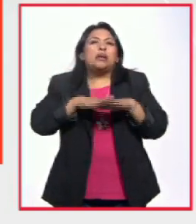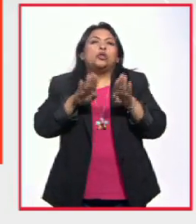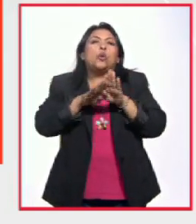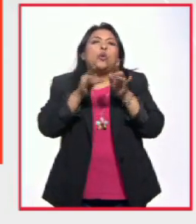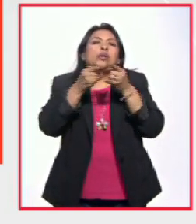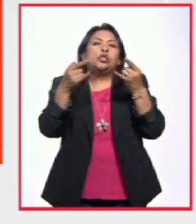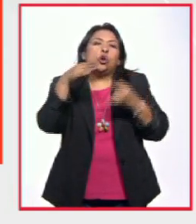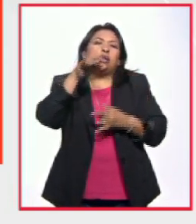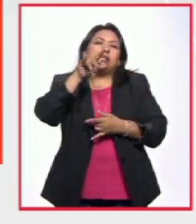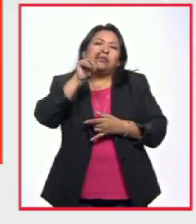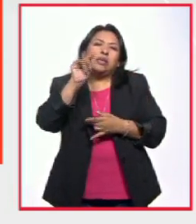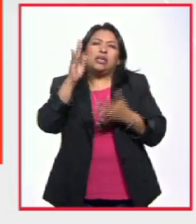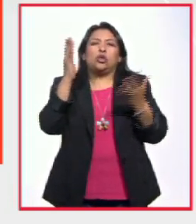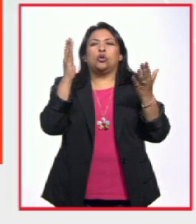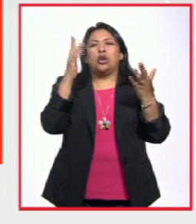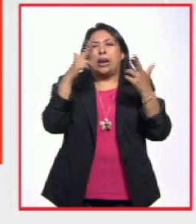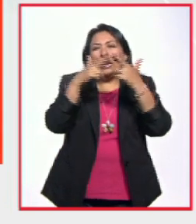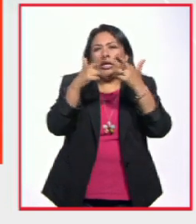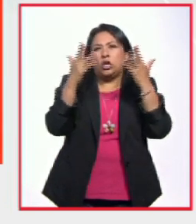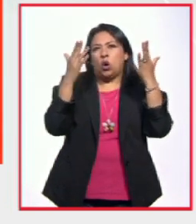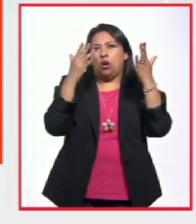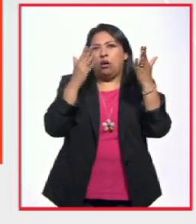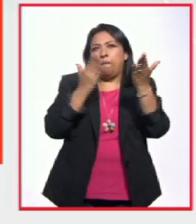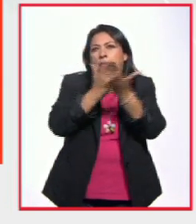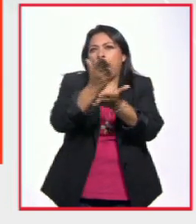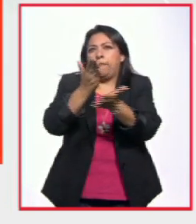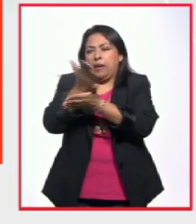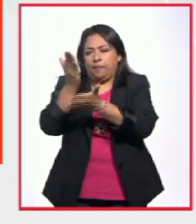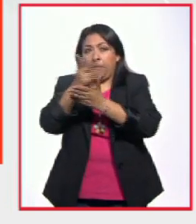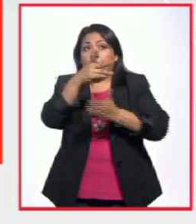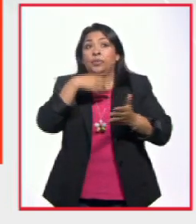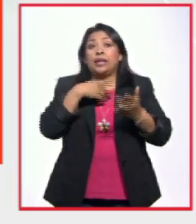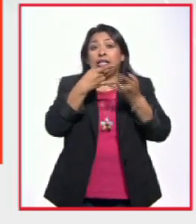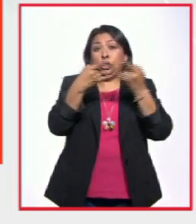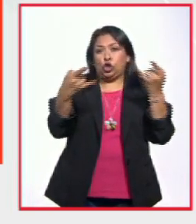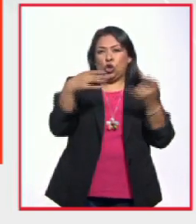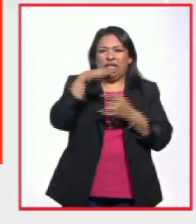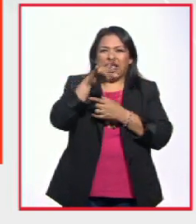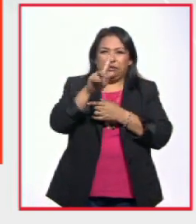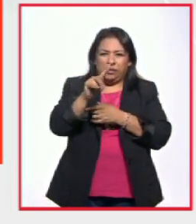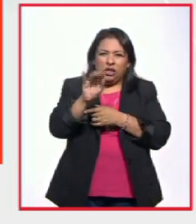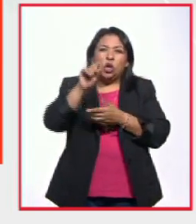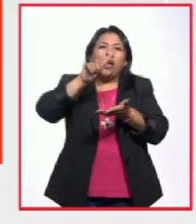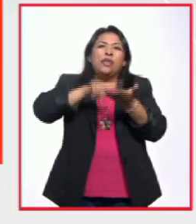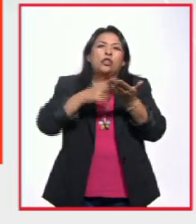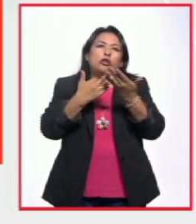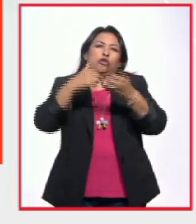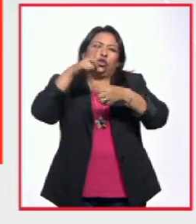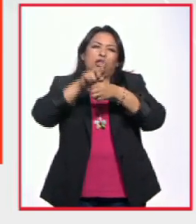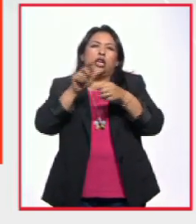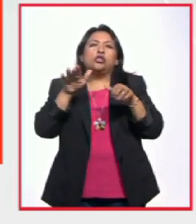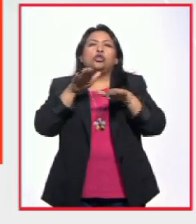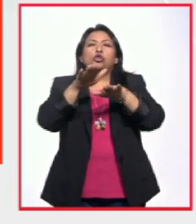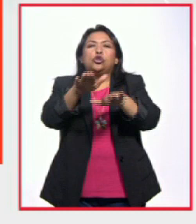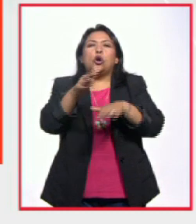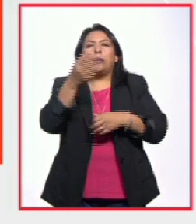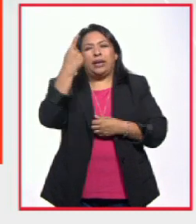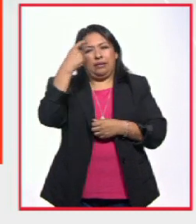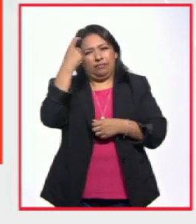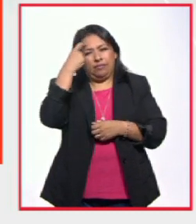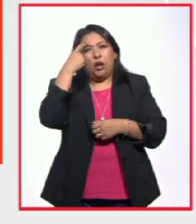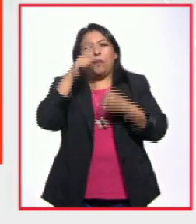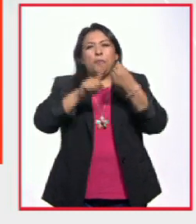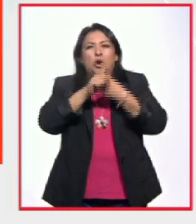mitos, de tabúes, de religiones. Los mitos y estigmas que prevalecen en la sociedad con respecto a la salud mental y